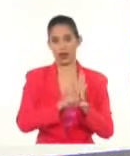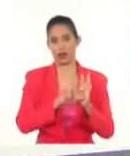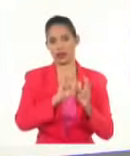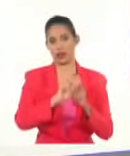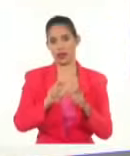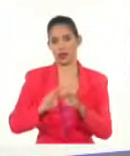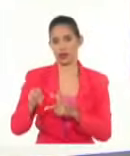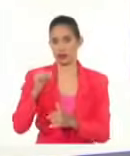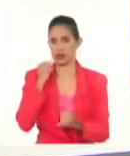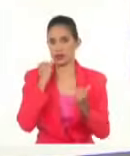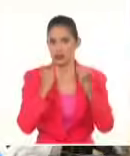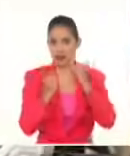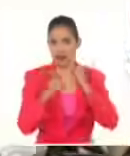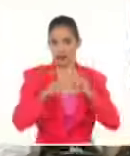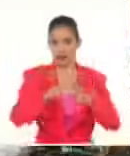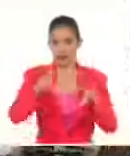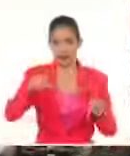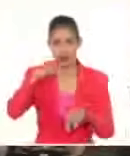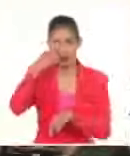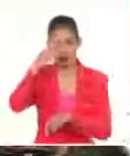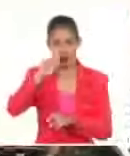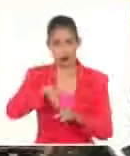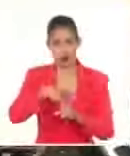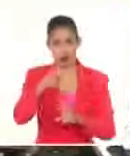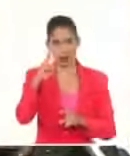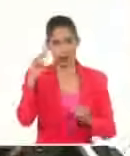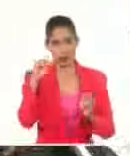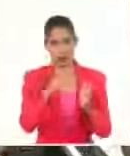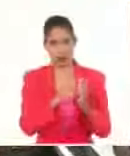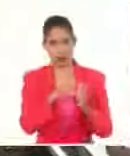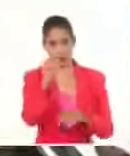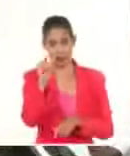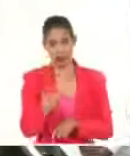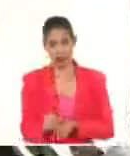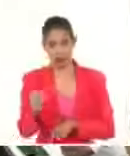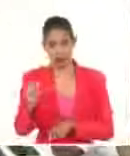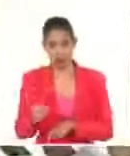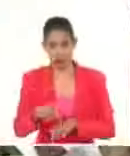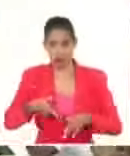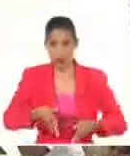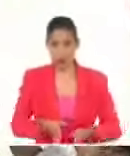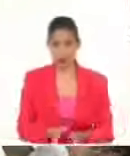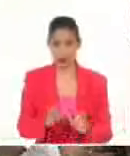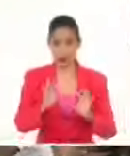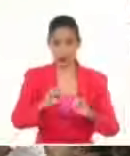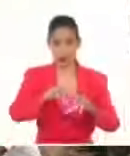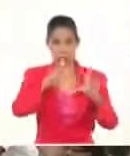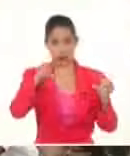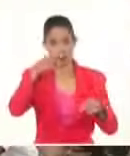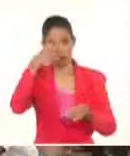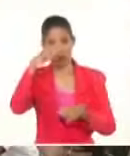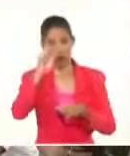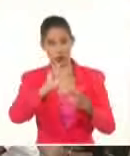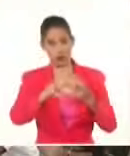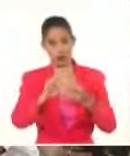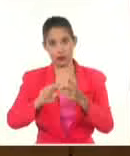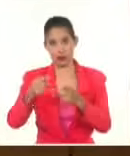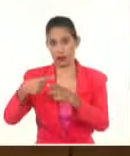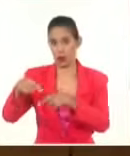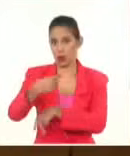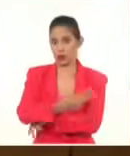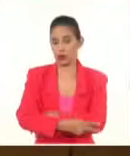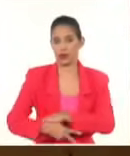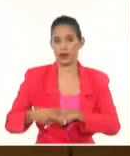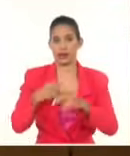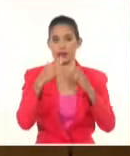país y de alrededor de 2 millones de cubanos nacidos en la isla que hoy residen en el exterior. Por primera vez, la Oficina Nacional